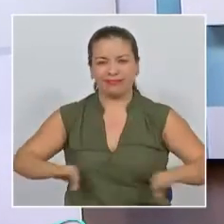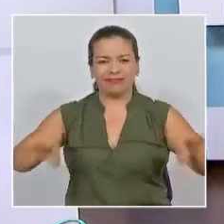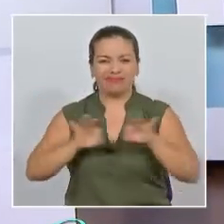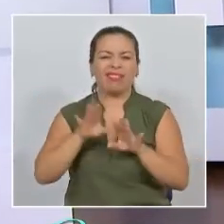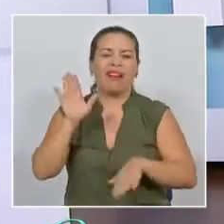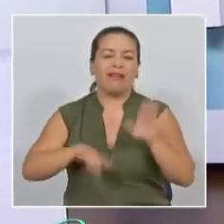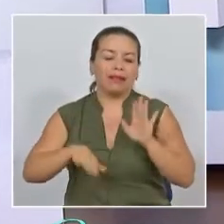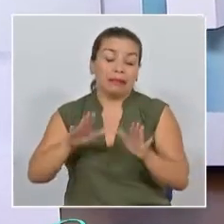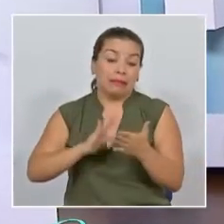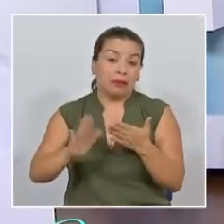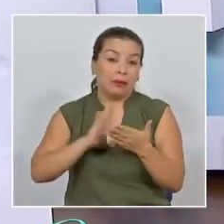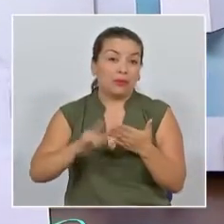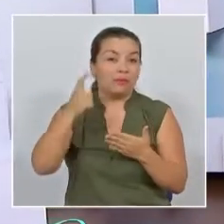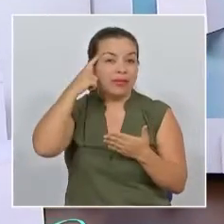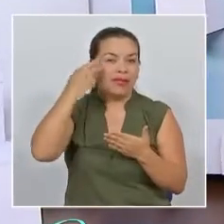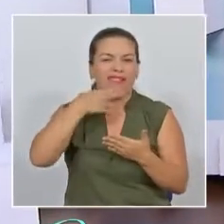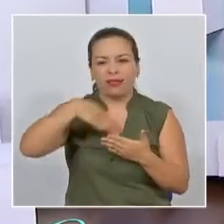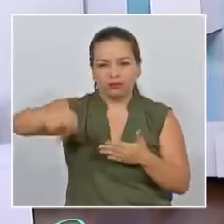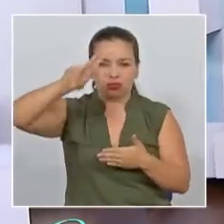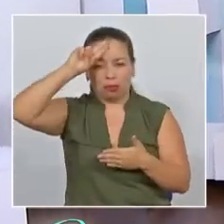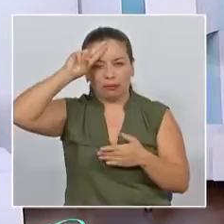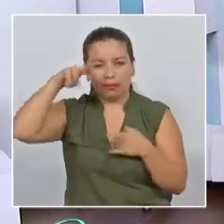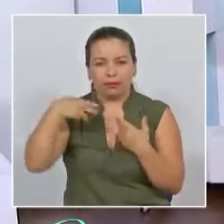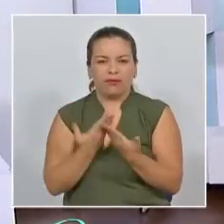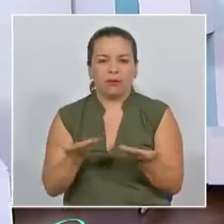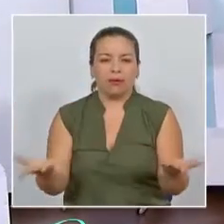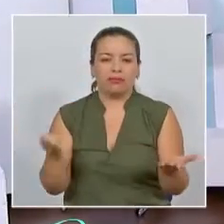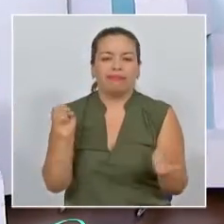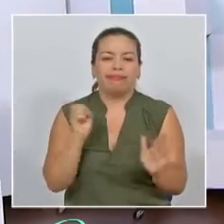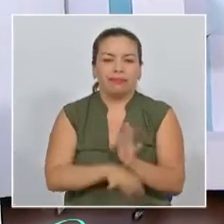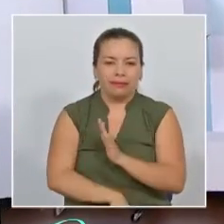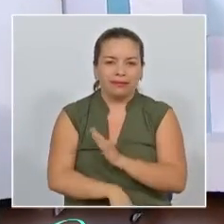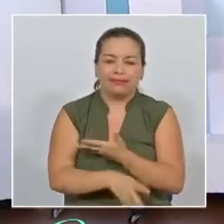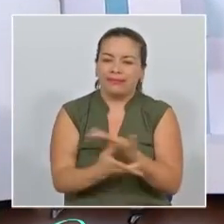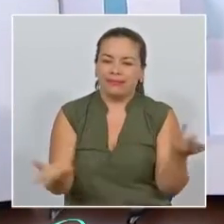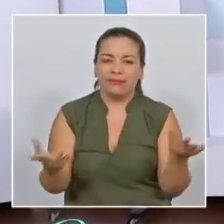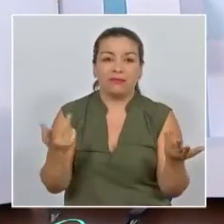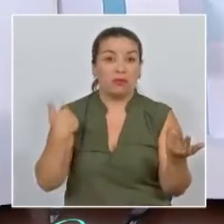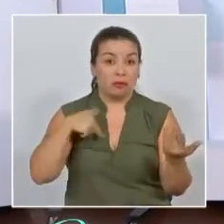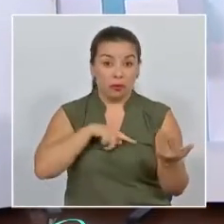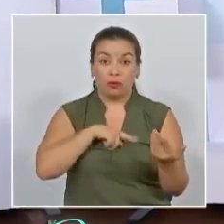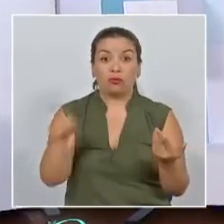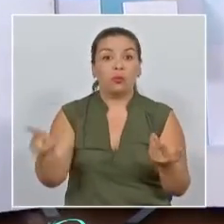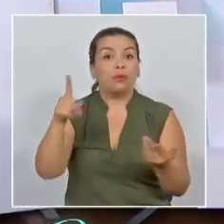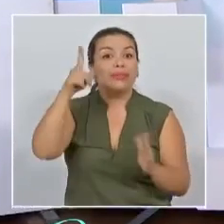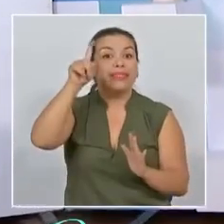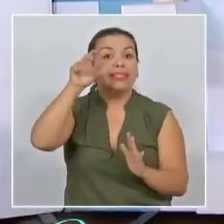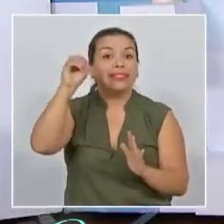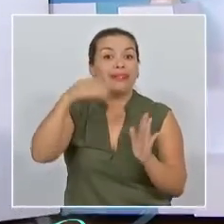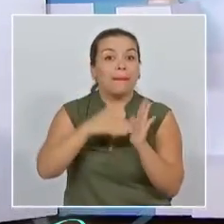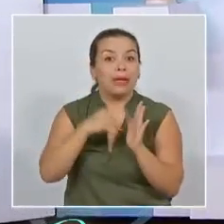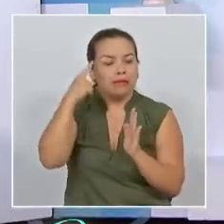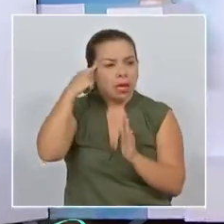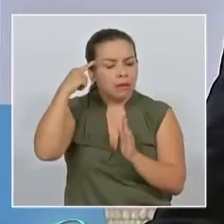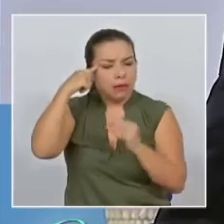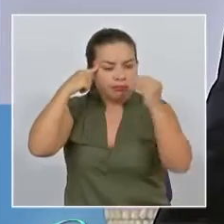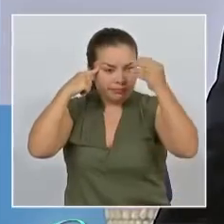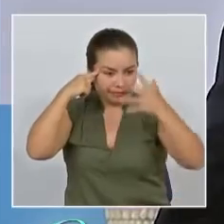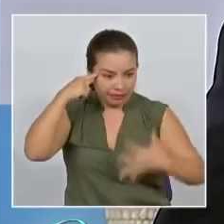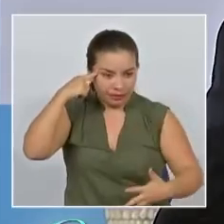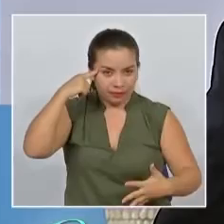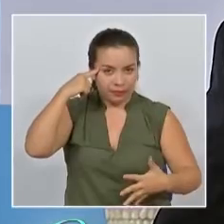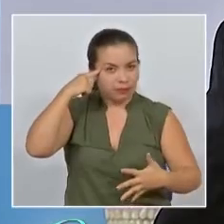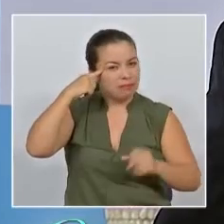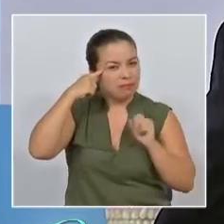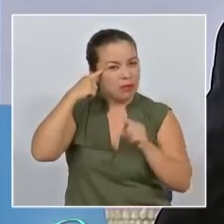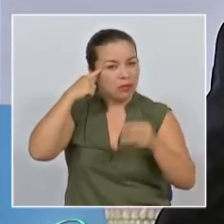estúpidos, perdónenme la expresión, pero realmente nosotros tenemos 60.000 pensamientos en el día. ¿Cuántos de esos